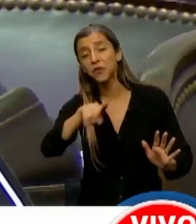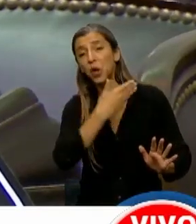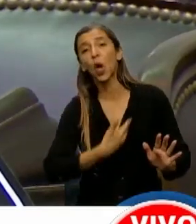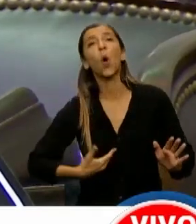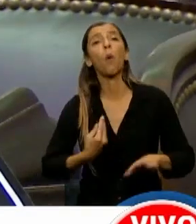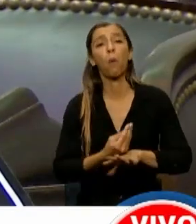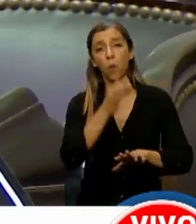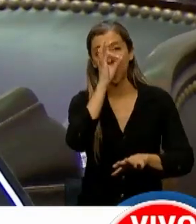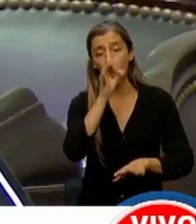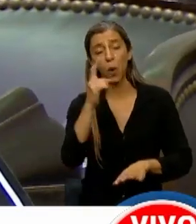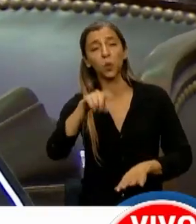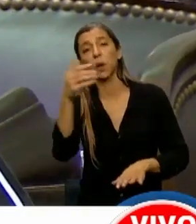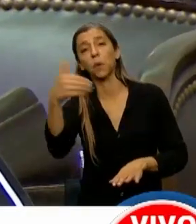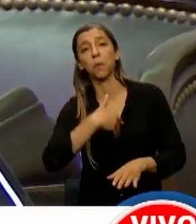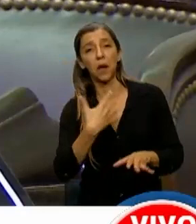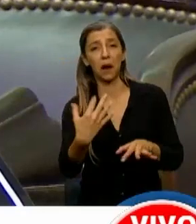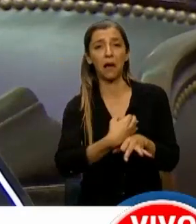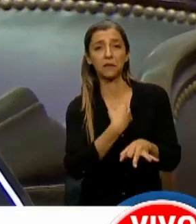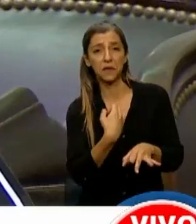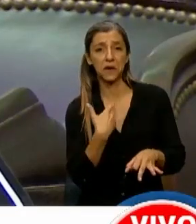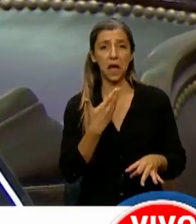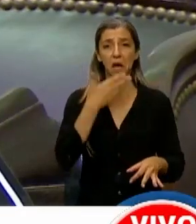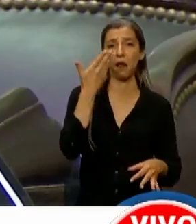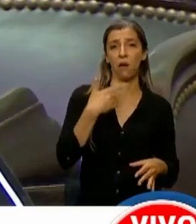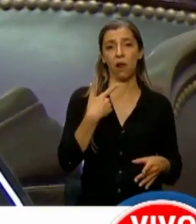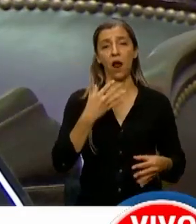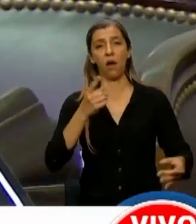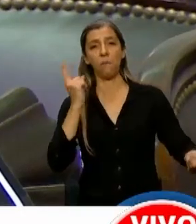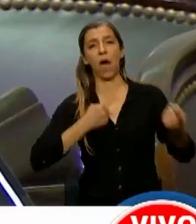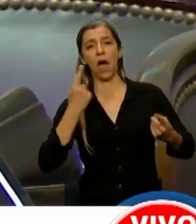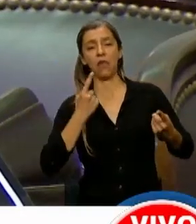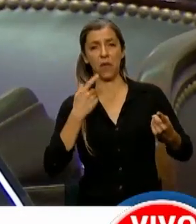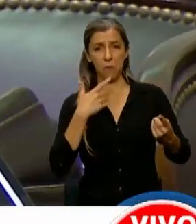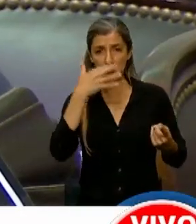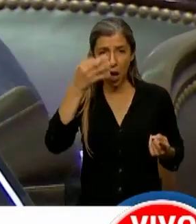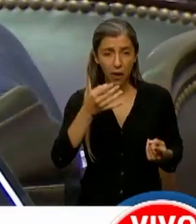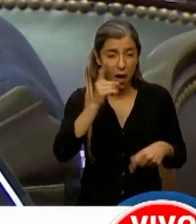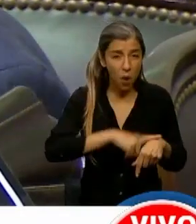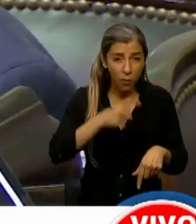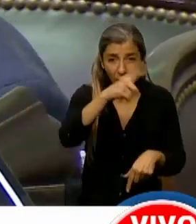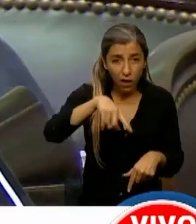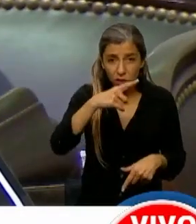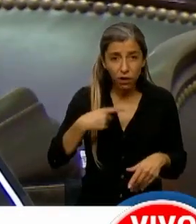Vienen a hablar, a enseñar, a querer dirigirnos, pero cuando gobernaron este país, destruyeron el país.